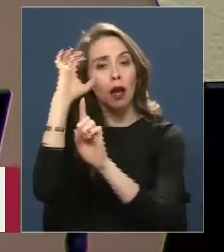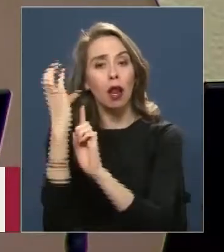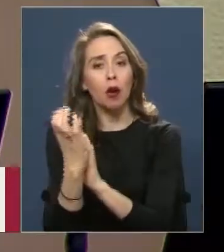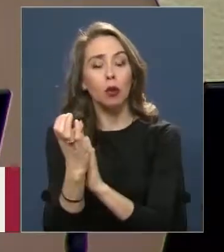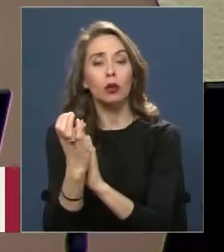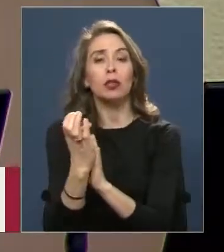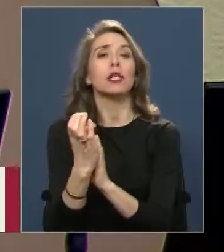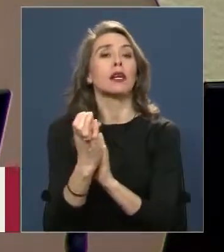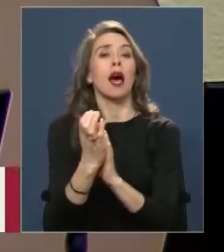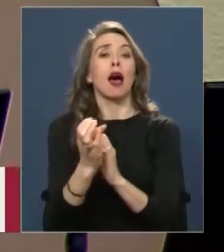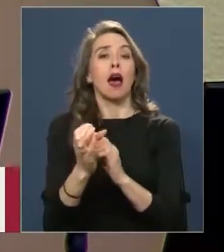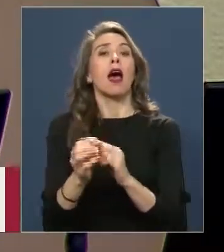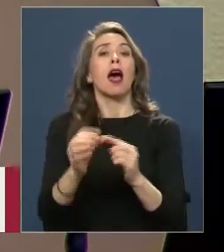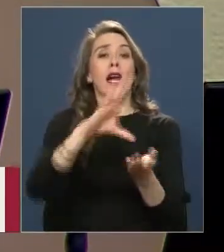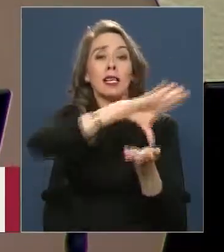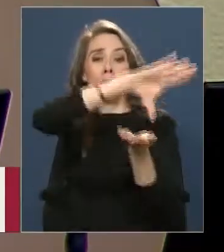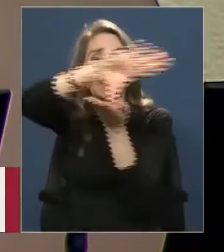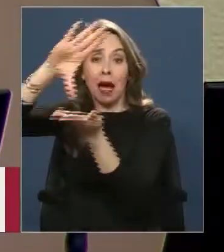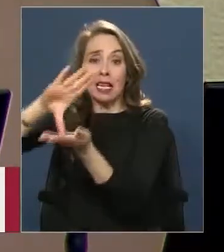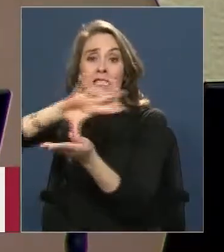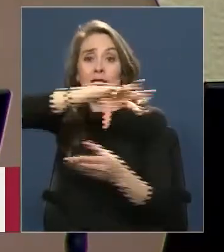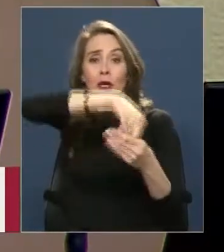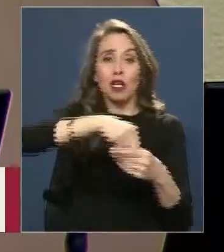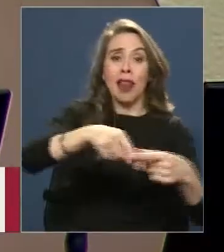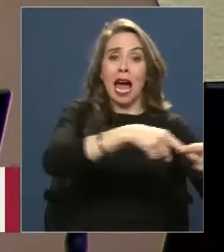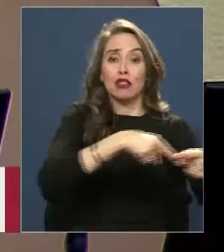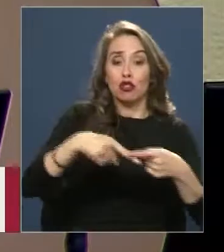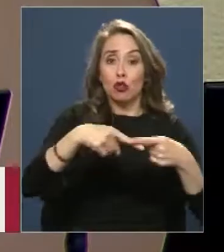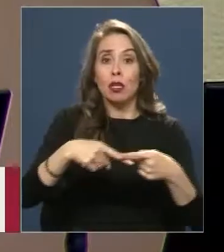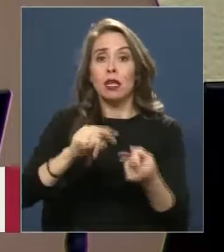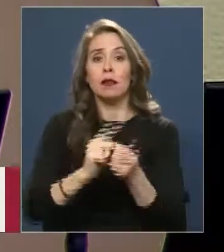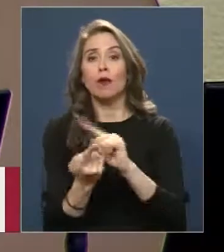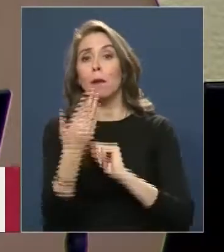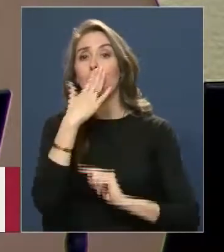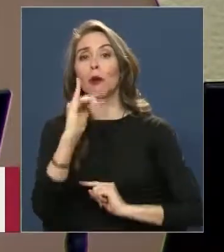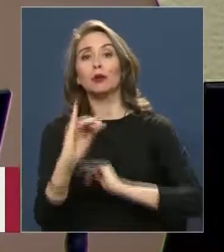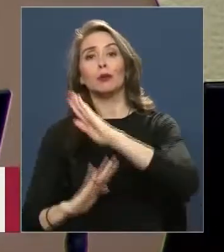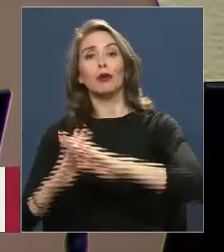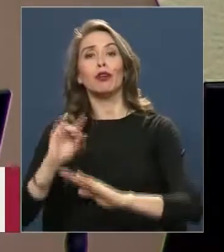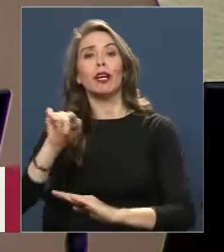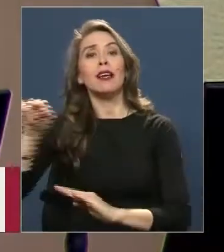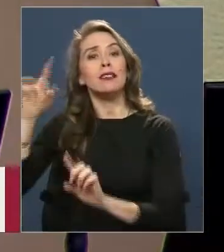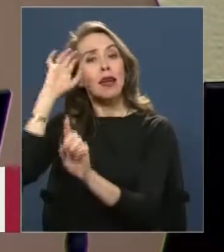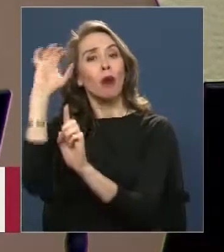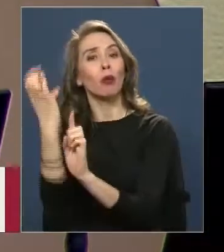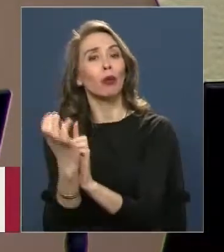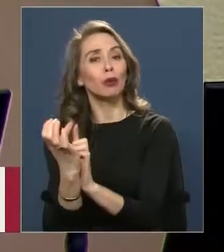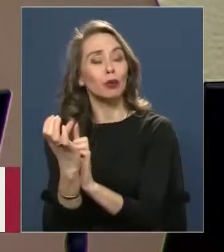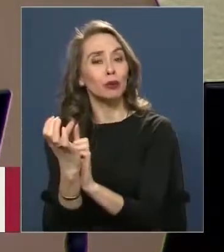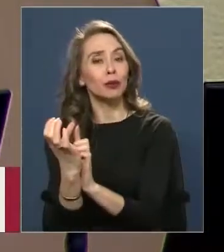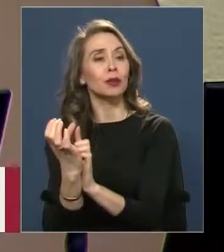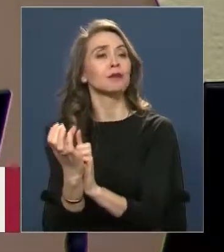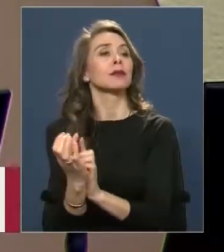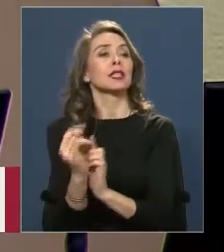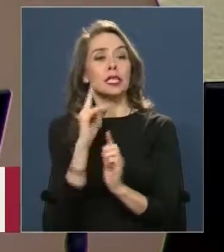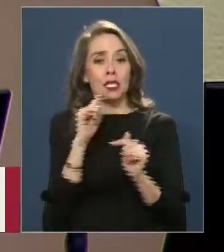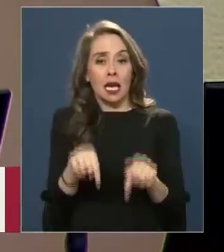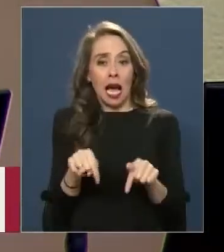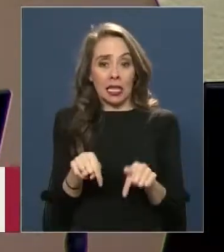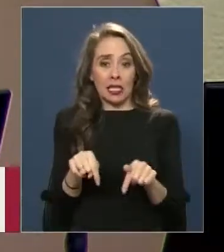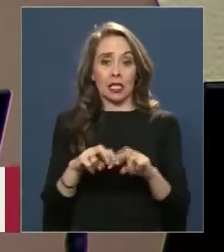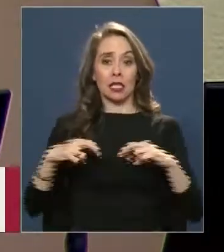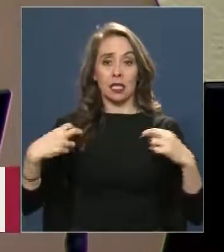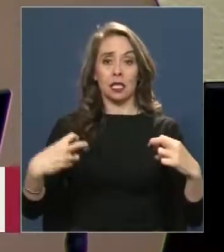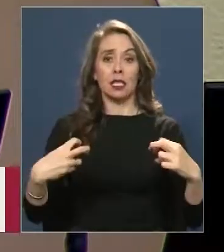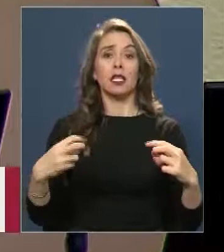sociedades son mejores en cuanto protegemos esas culturas. Y me parece que si es que estamos aquí, es porque